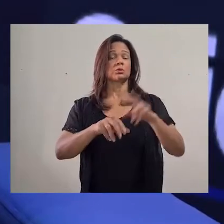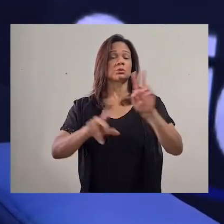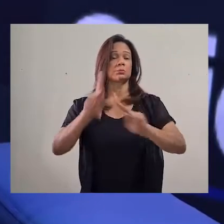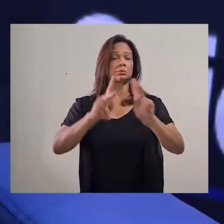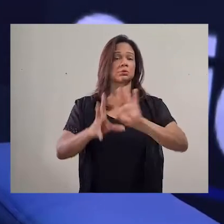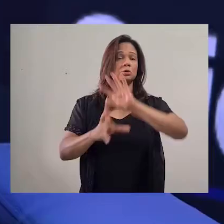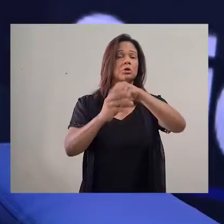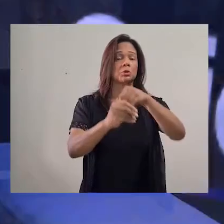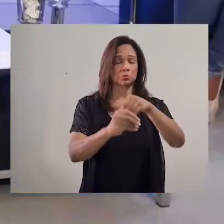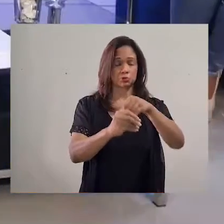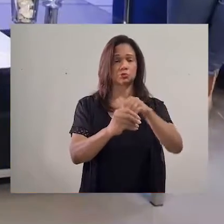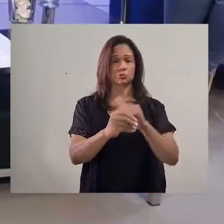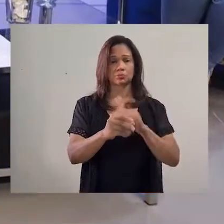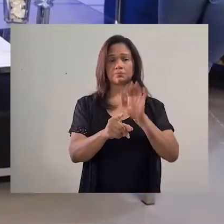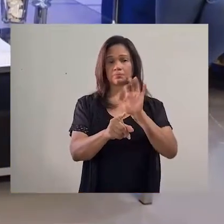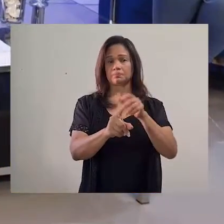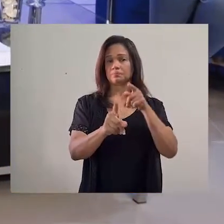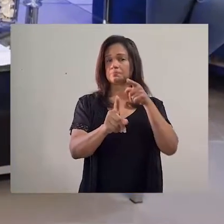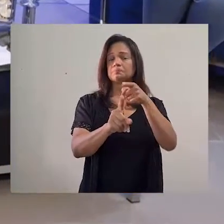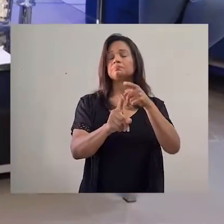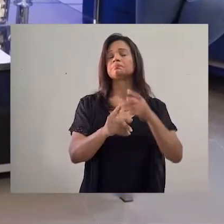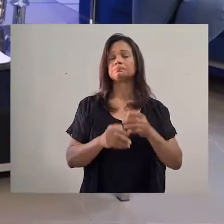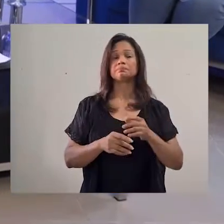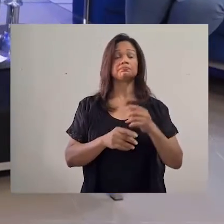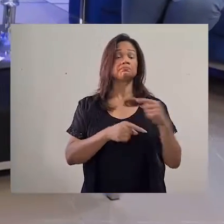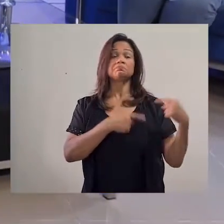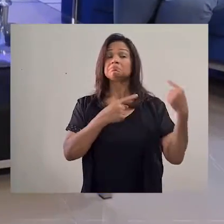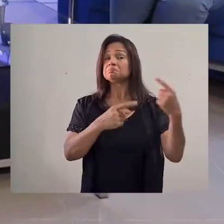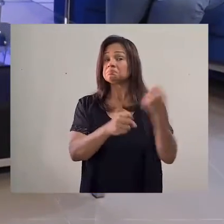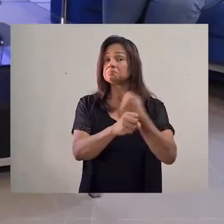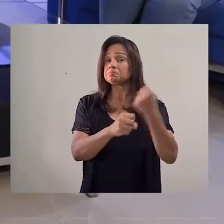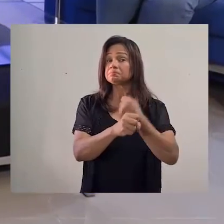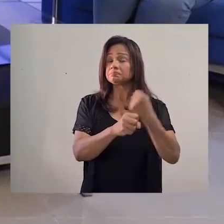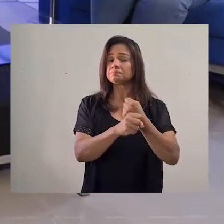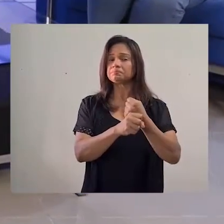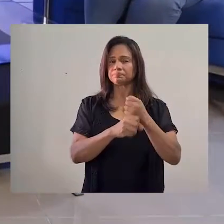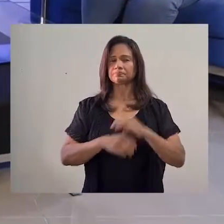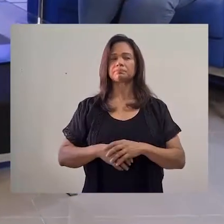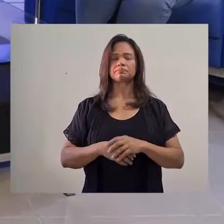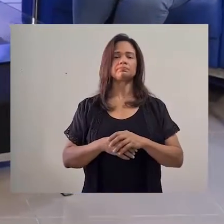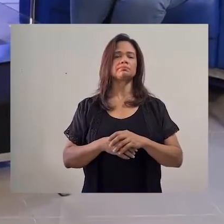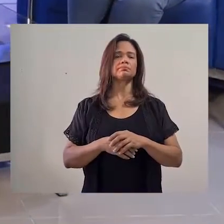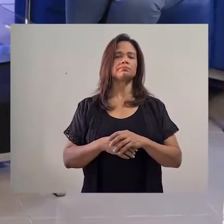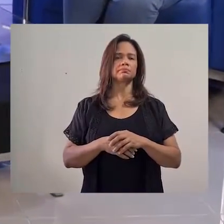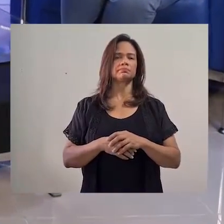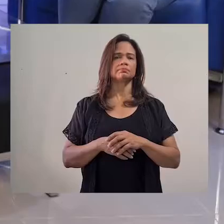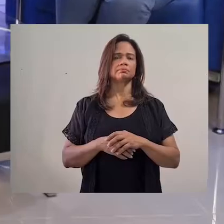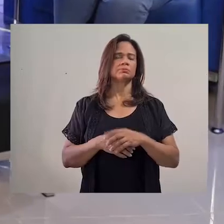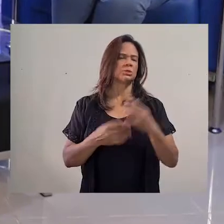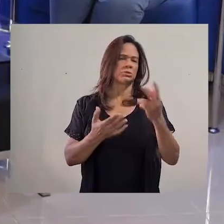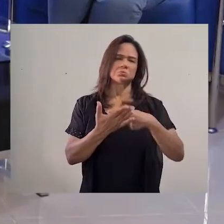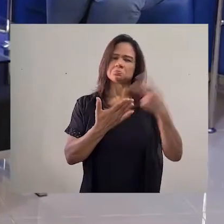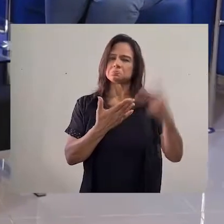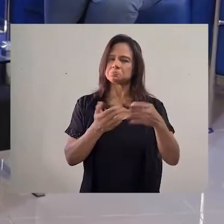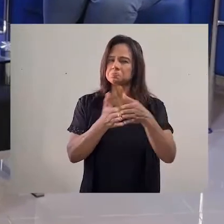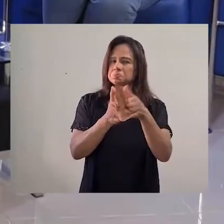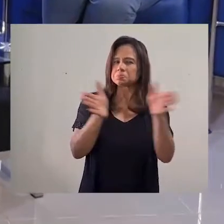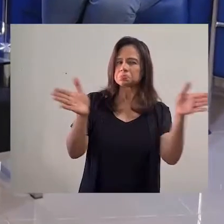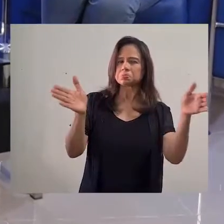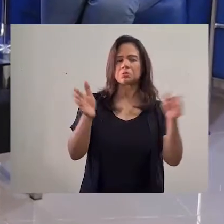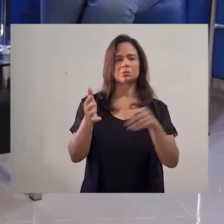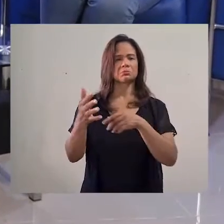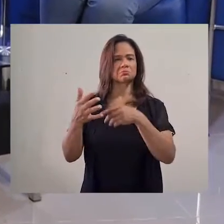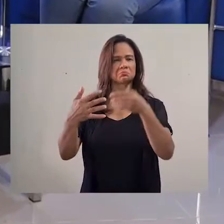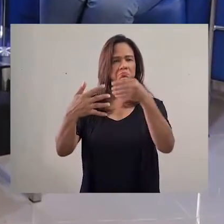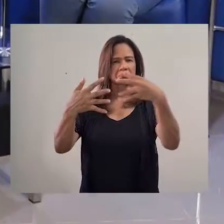la inclusión de las personas con discapacidad. Ustedes han estado trabajando en un programa amplio